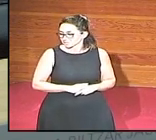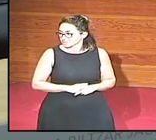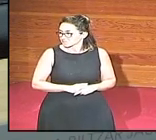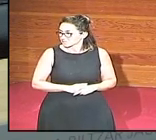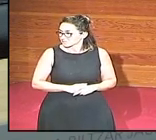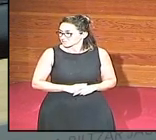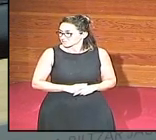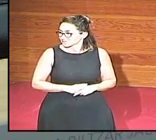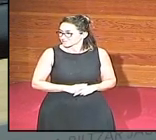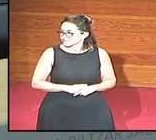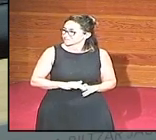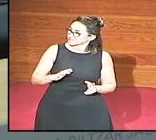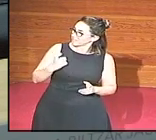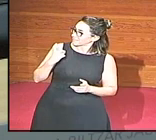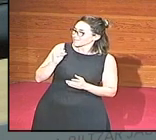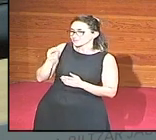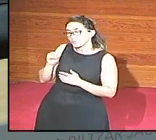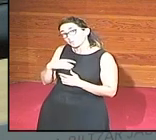Bueno, Manu, ¿y tú qué opinas? Pues sí.